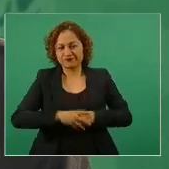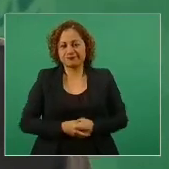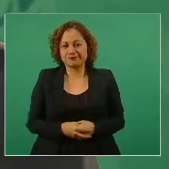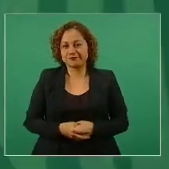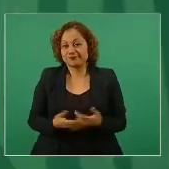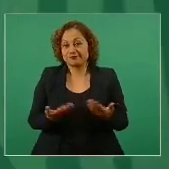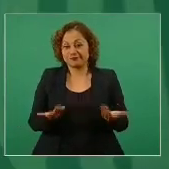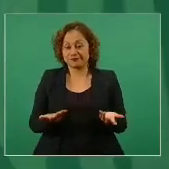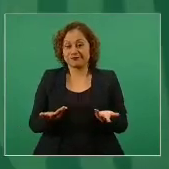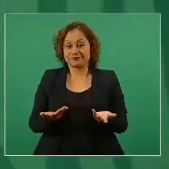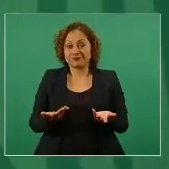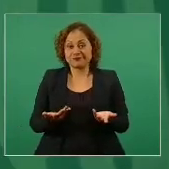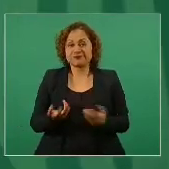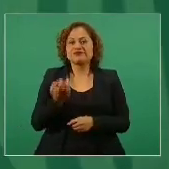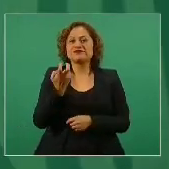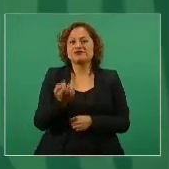Y esto se explica